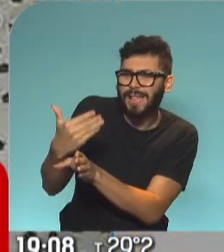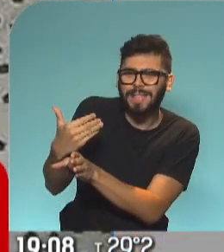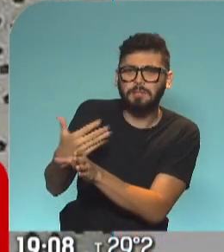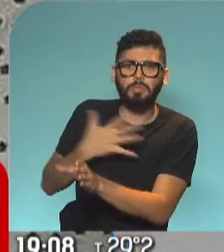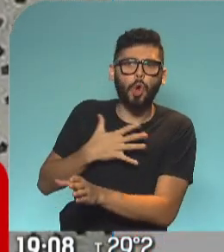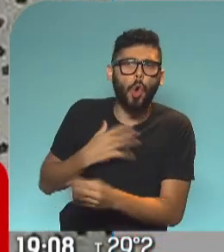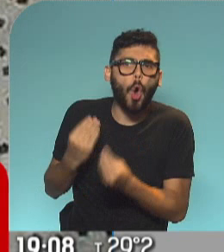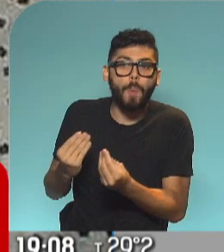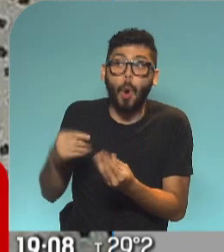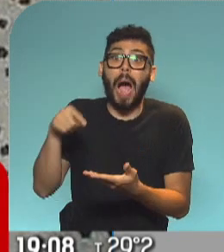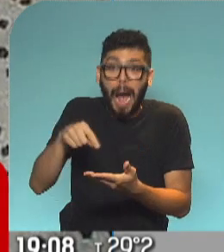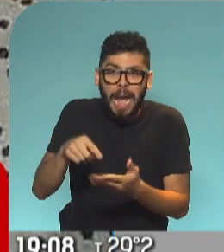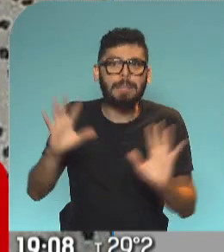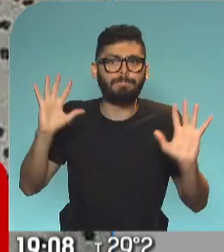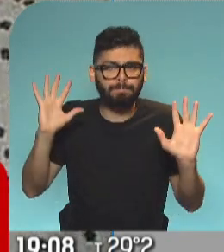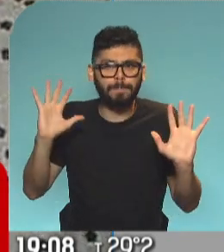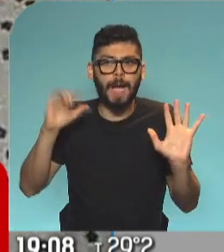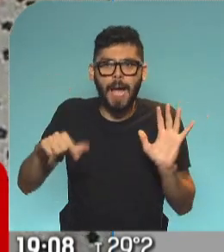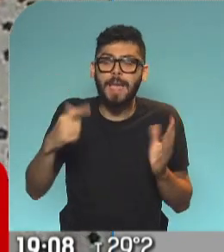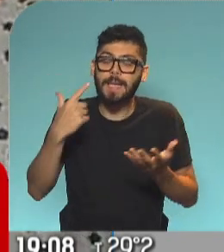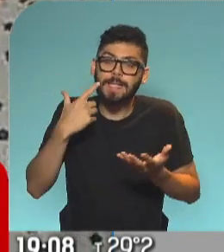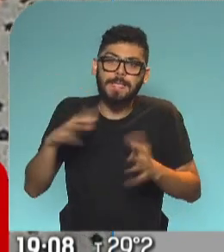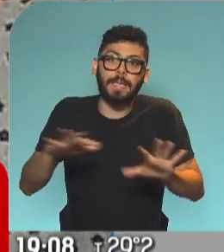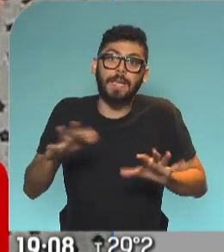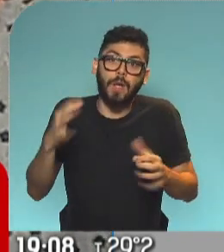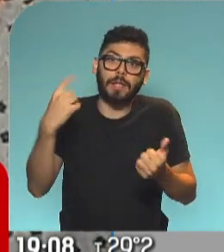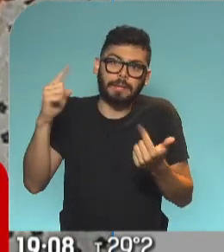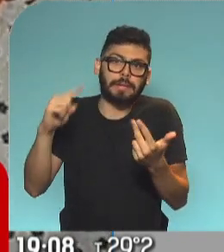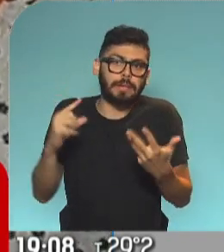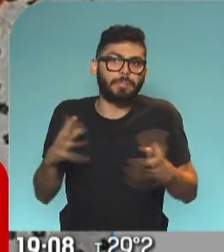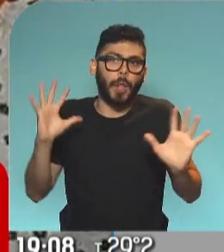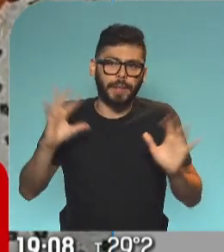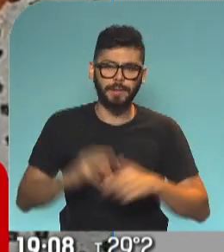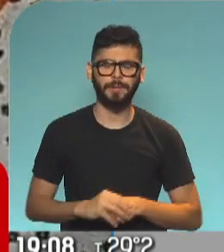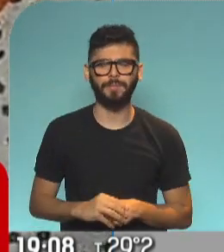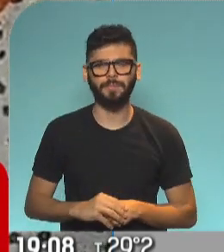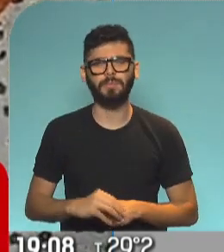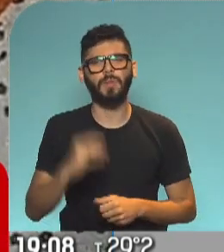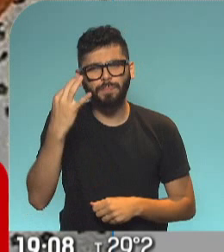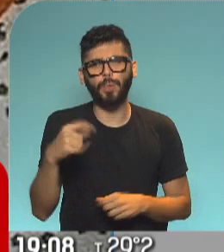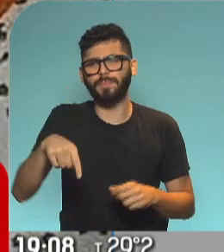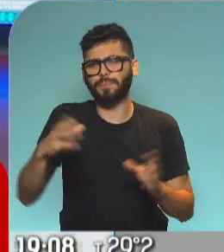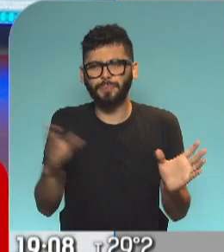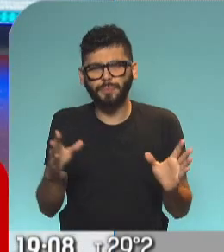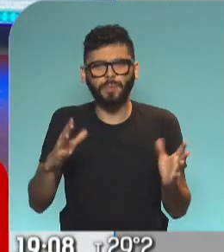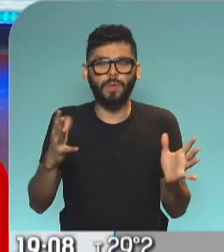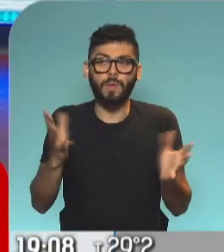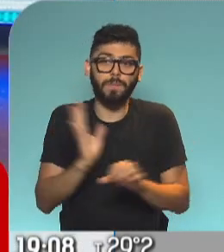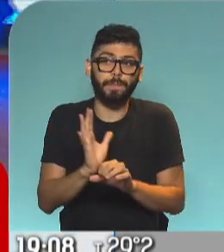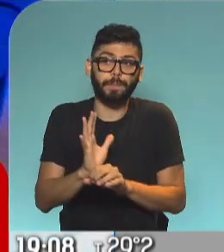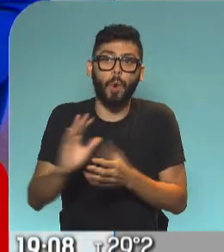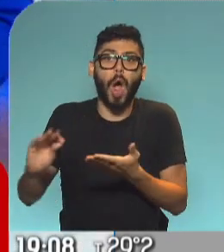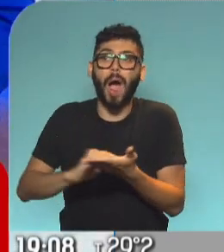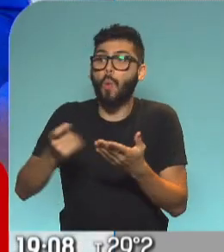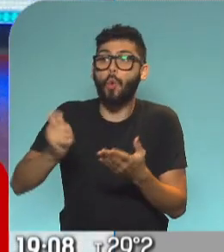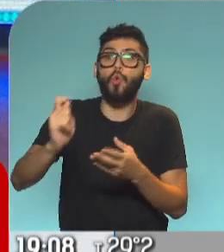posibilidades abierto que es muy amplio y muy grande teniendo en cuenta que todavía estamos en feria más allá de que se conocieron estos resultados y esto que nos estás